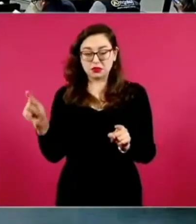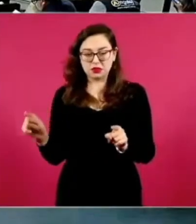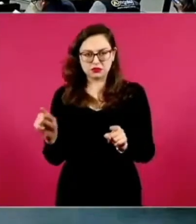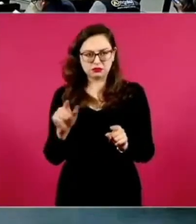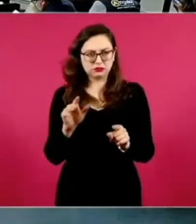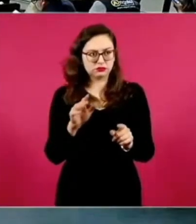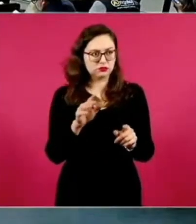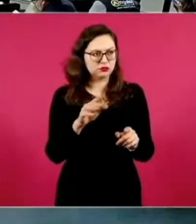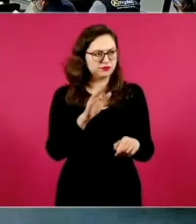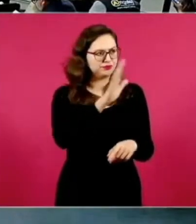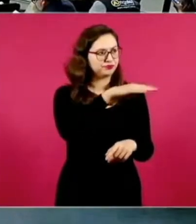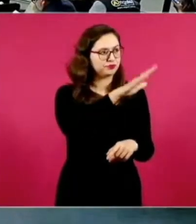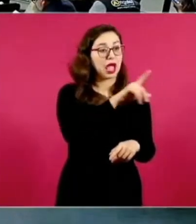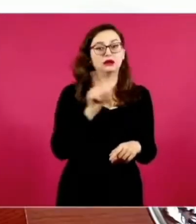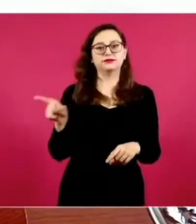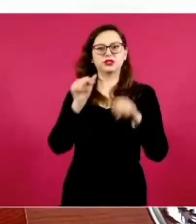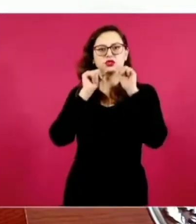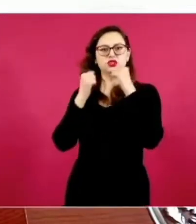para otro lado.